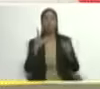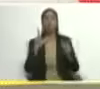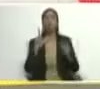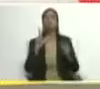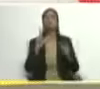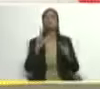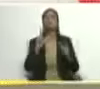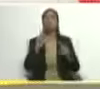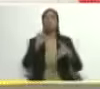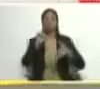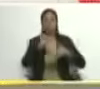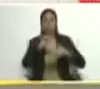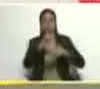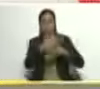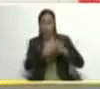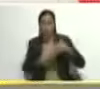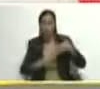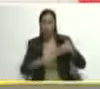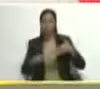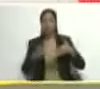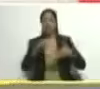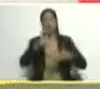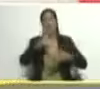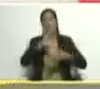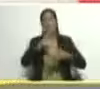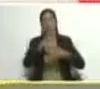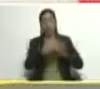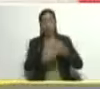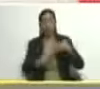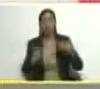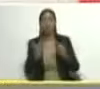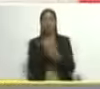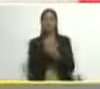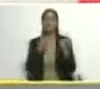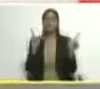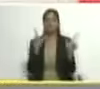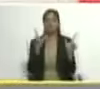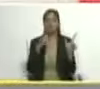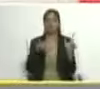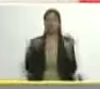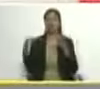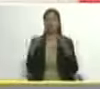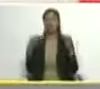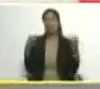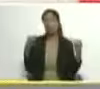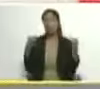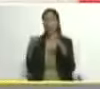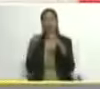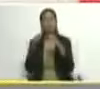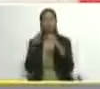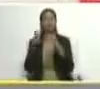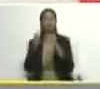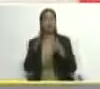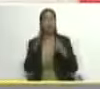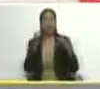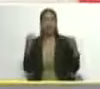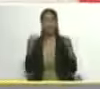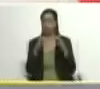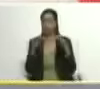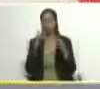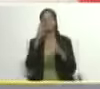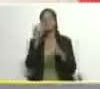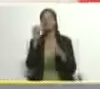de nuestra América del Imperio Español, la derrota del ejército imperial español luego de 300